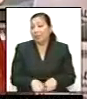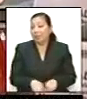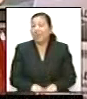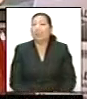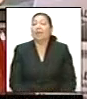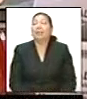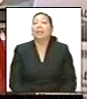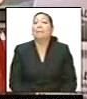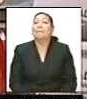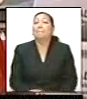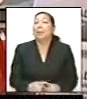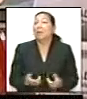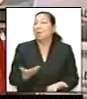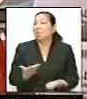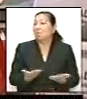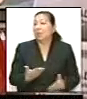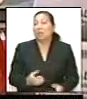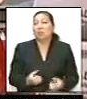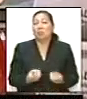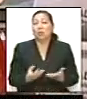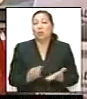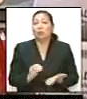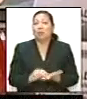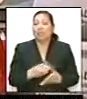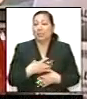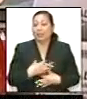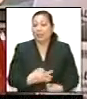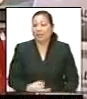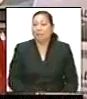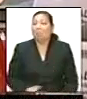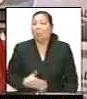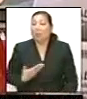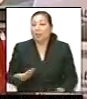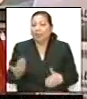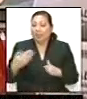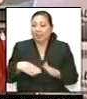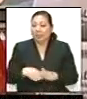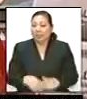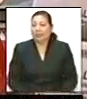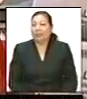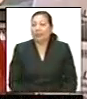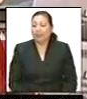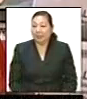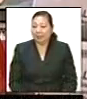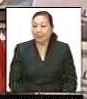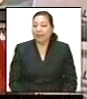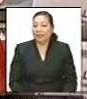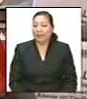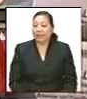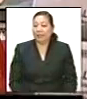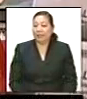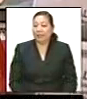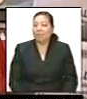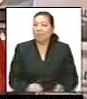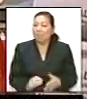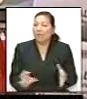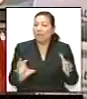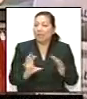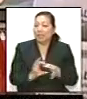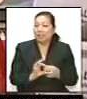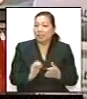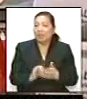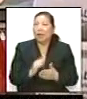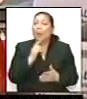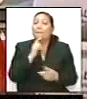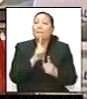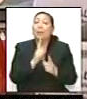pero que pareciera a la luz mucho más interesante de poder incorporarse más allá de la Alianza del Pacífico. Entonces la